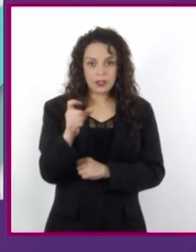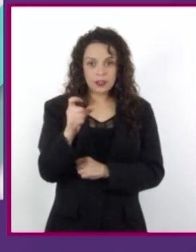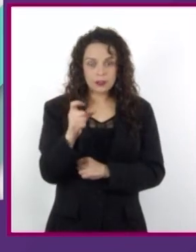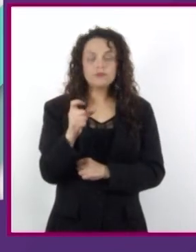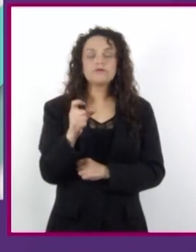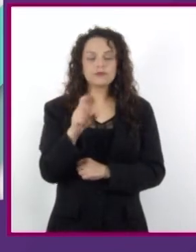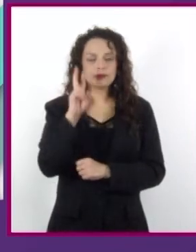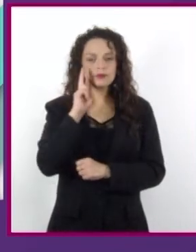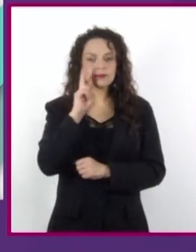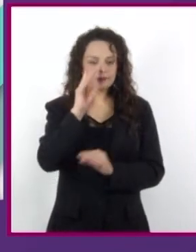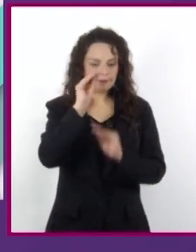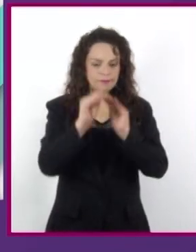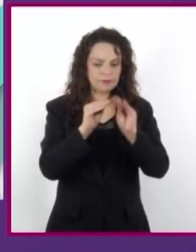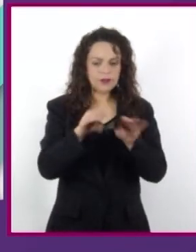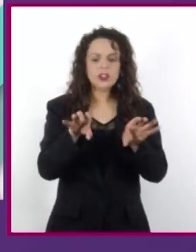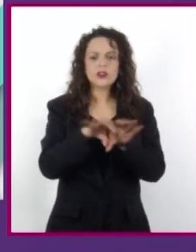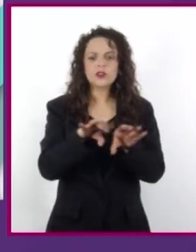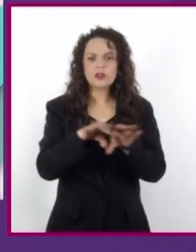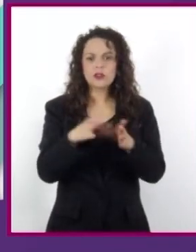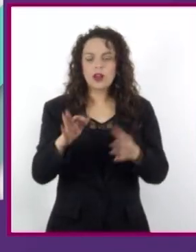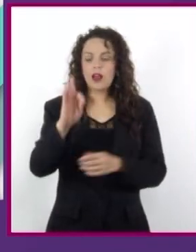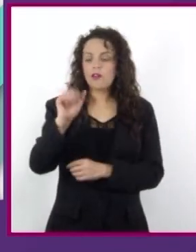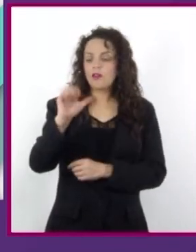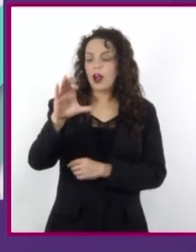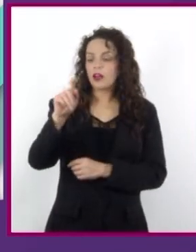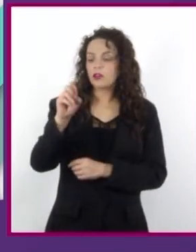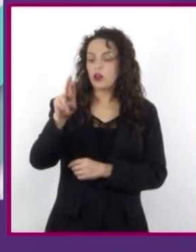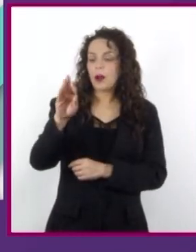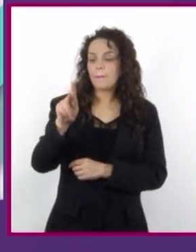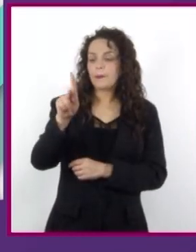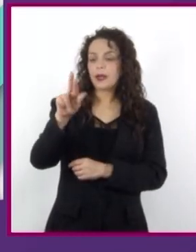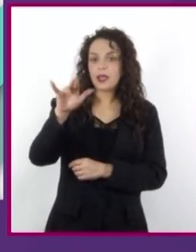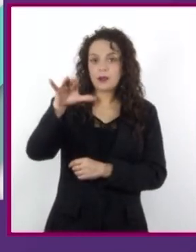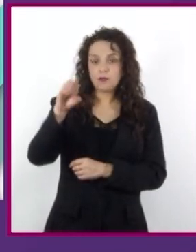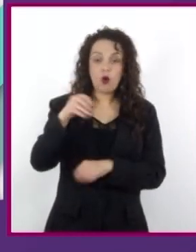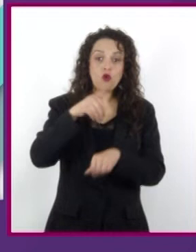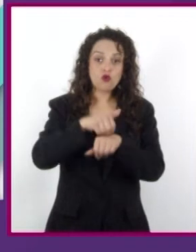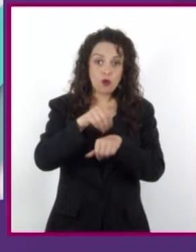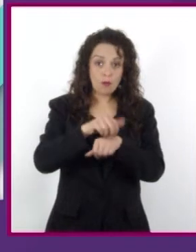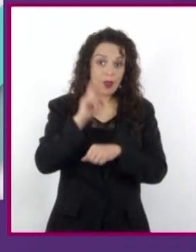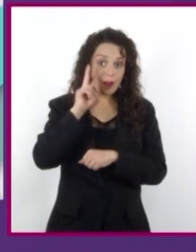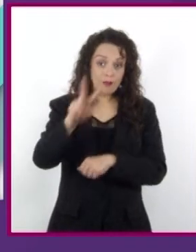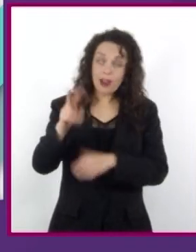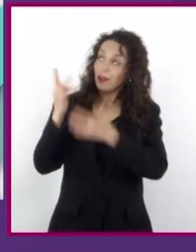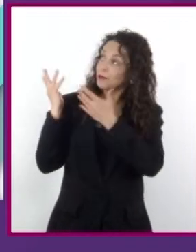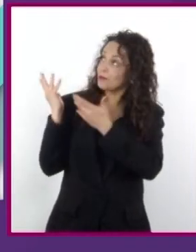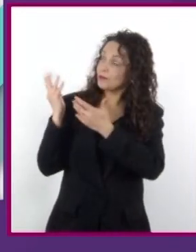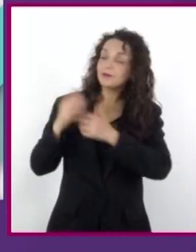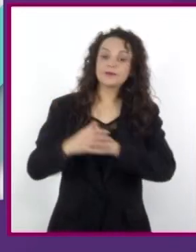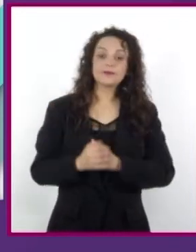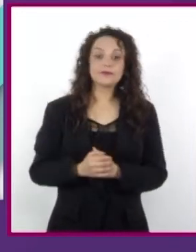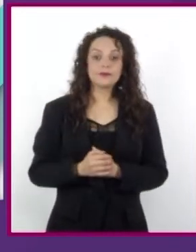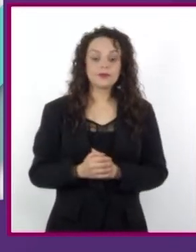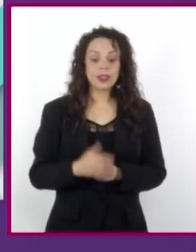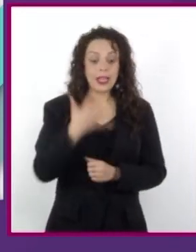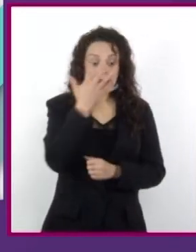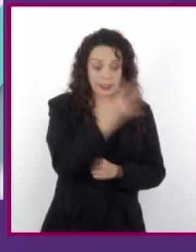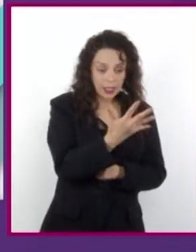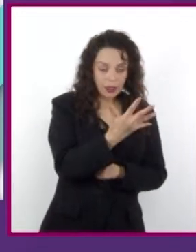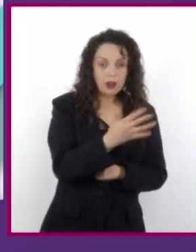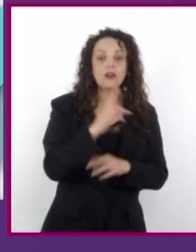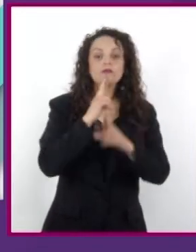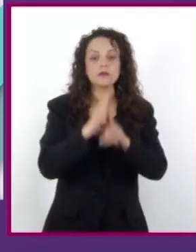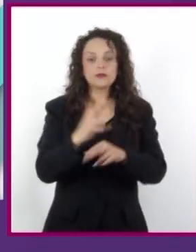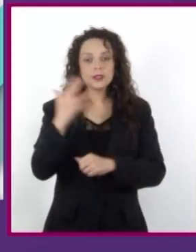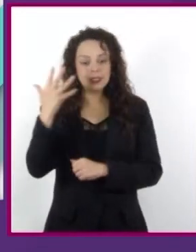esta ecuación por medio de los factores primos de los números. De 5 es 5 y